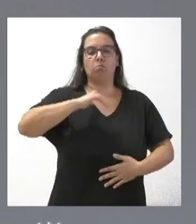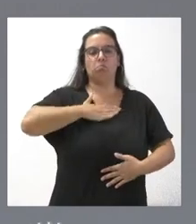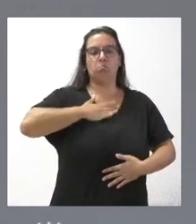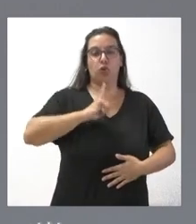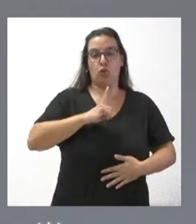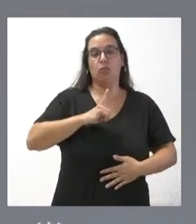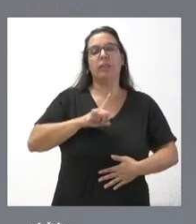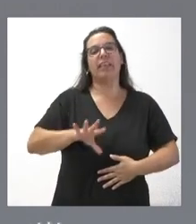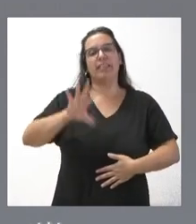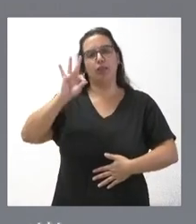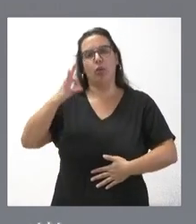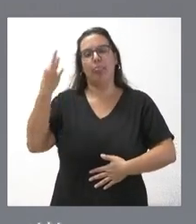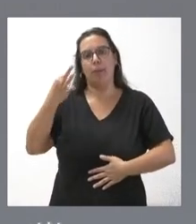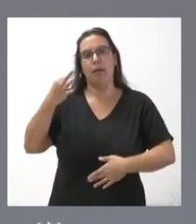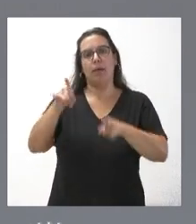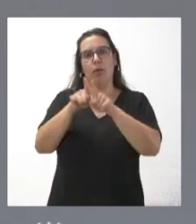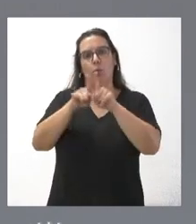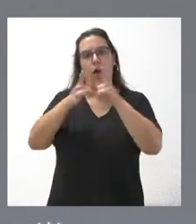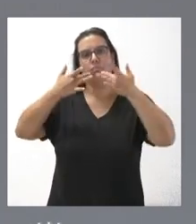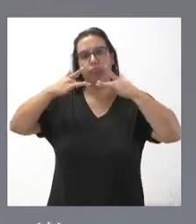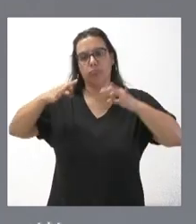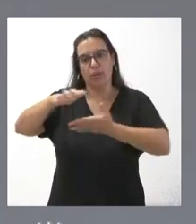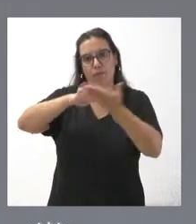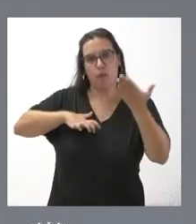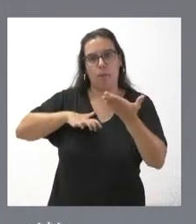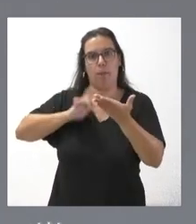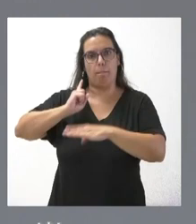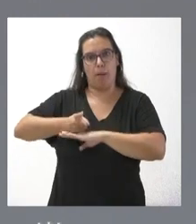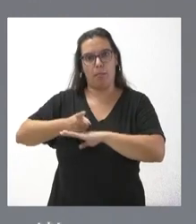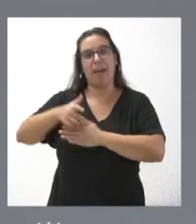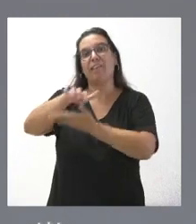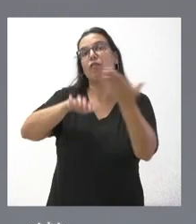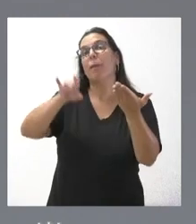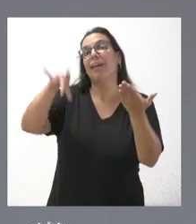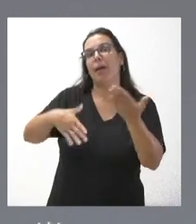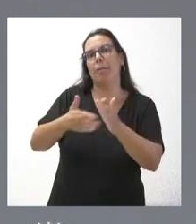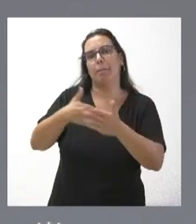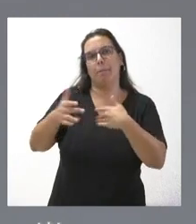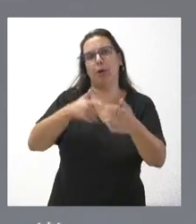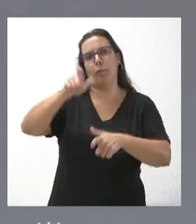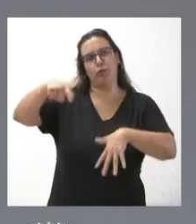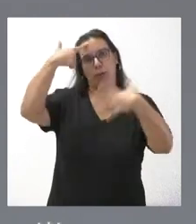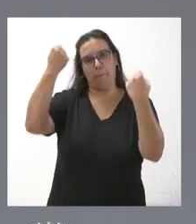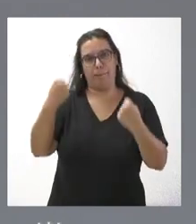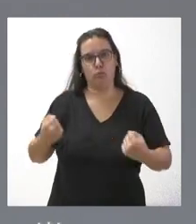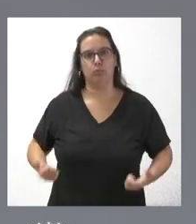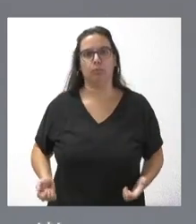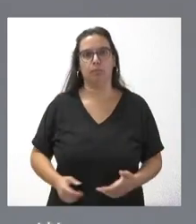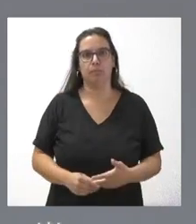en las decisiones que están basadas en informes. ¿En informe de quién? De quienes saben. En informe de quienes saben.